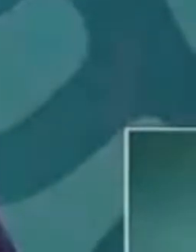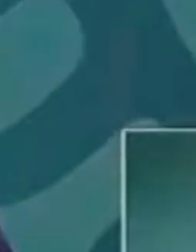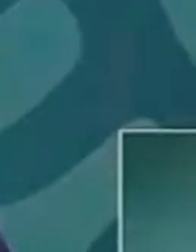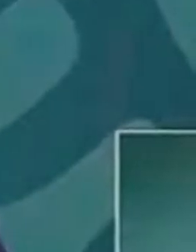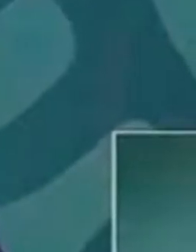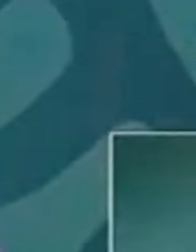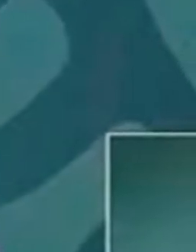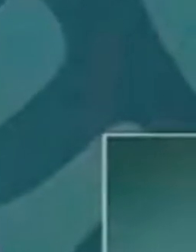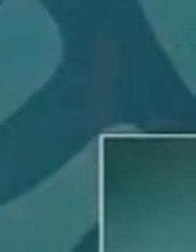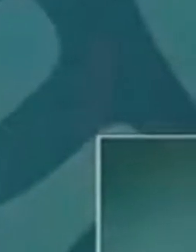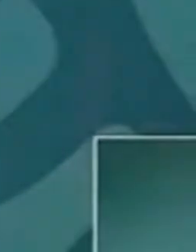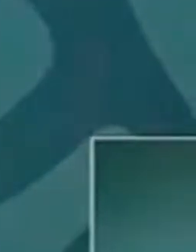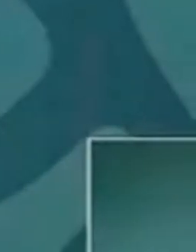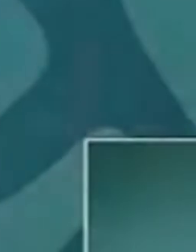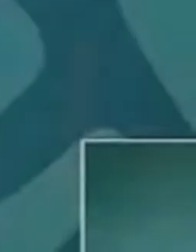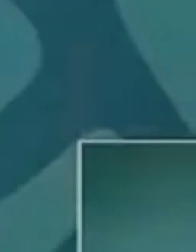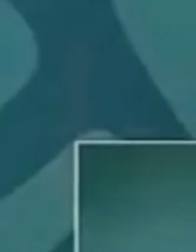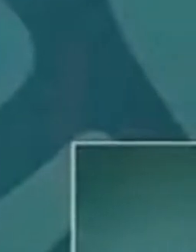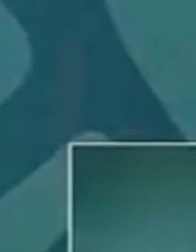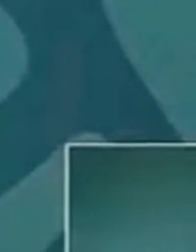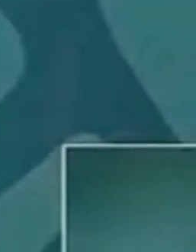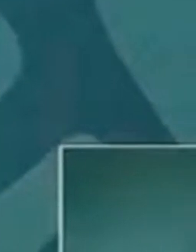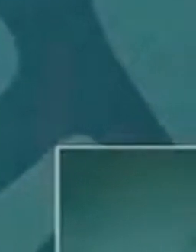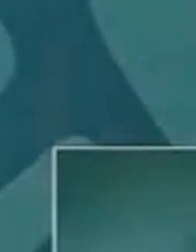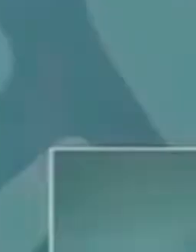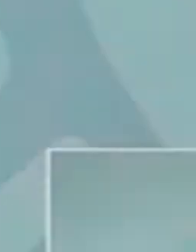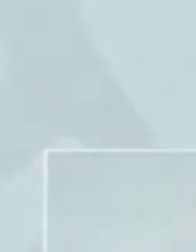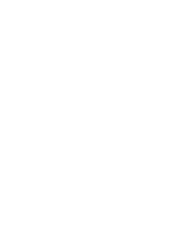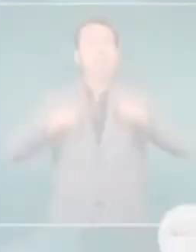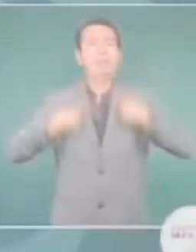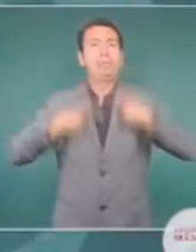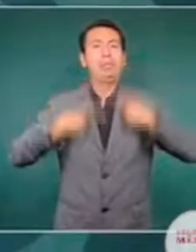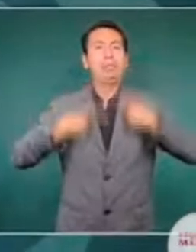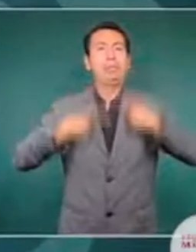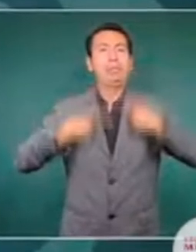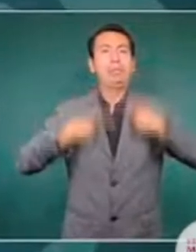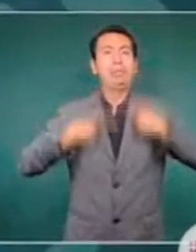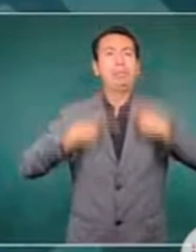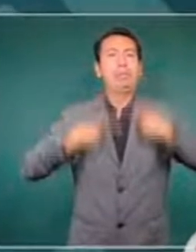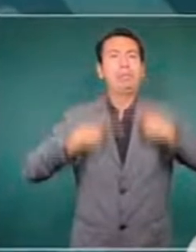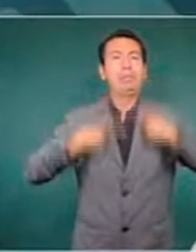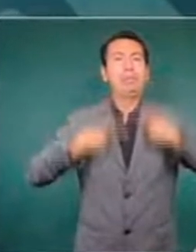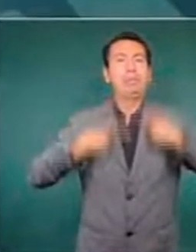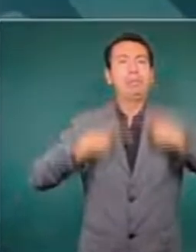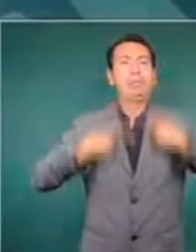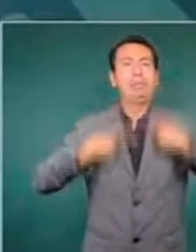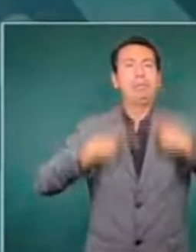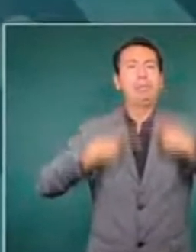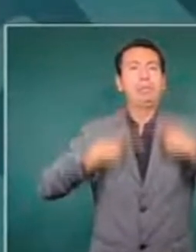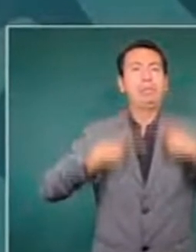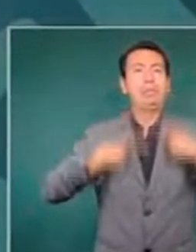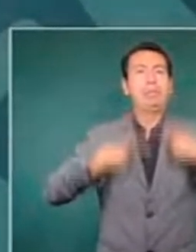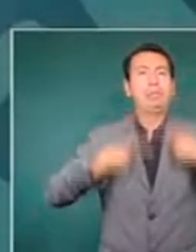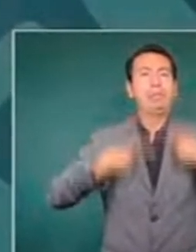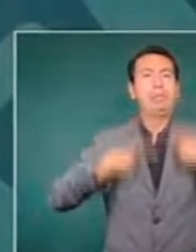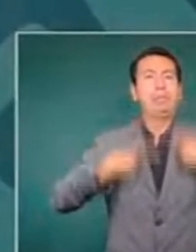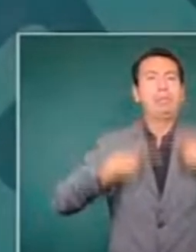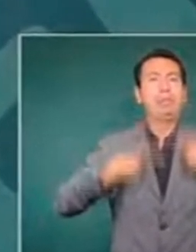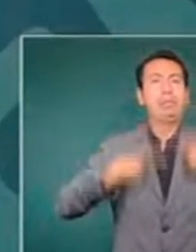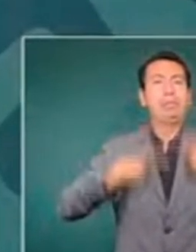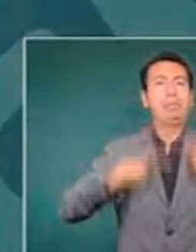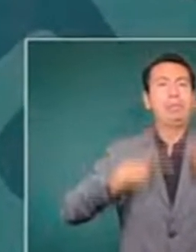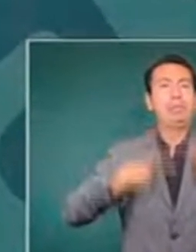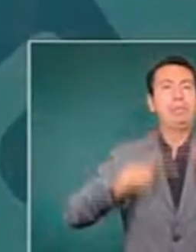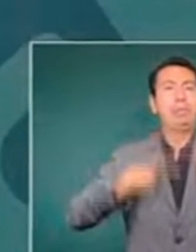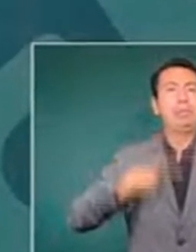sabio reconocerlo". Luego de agradecer al presidente de México por su visita a la entidad, resaltó que hoy en día enfrenta un gran reto